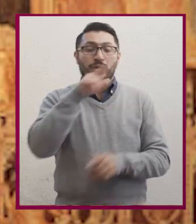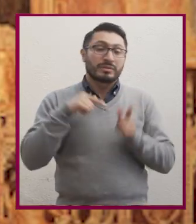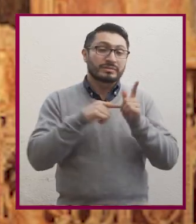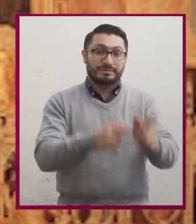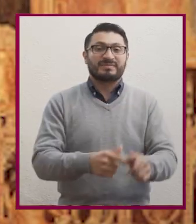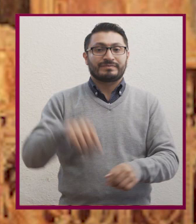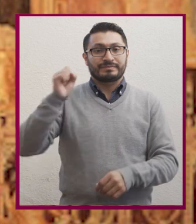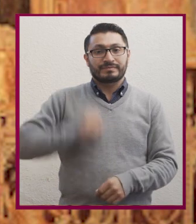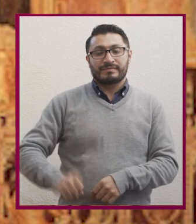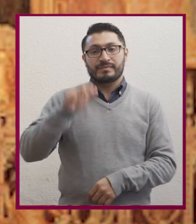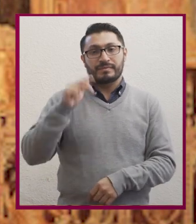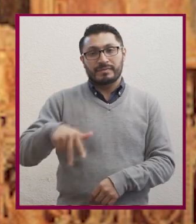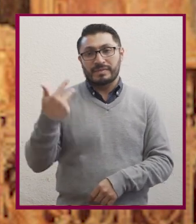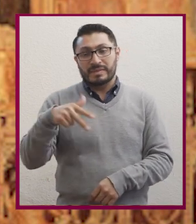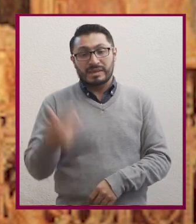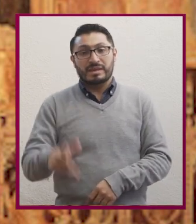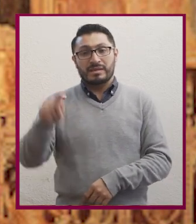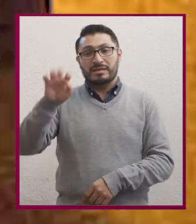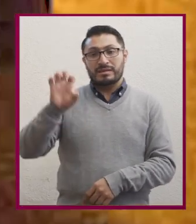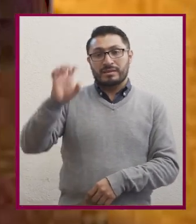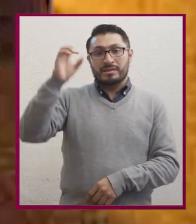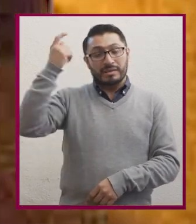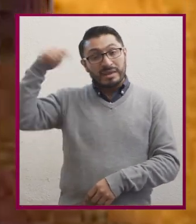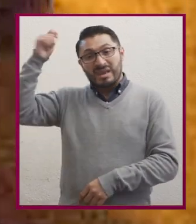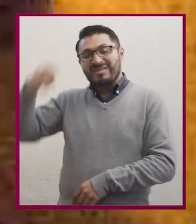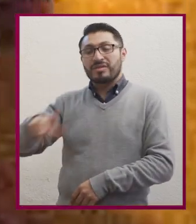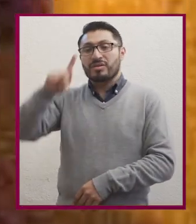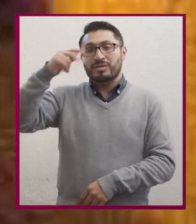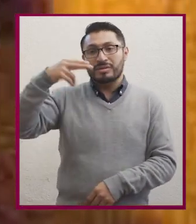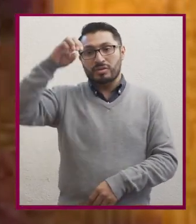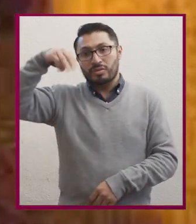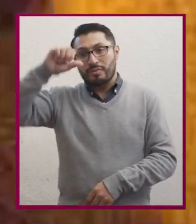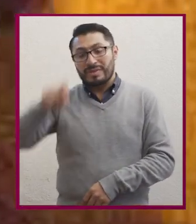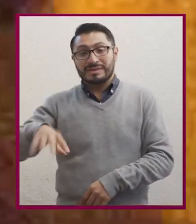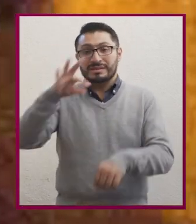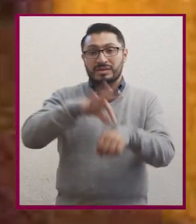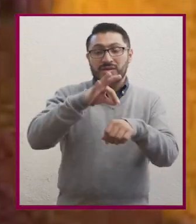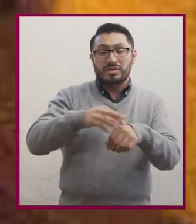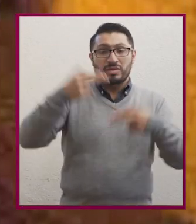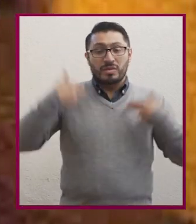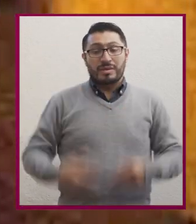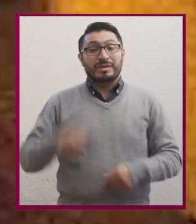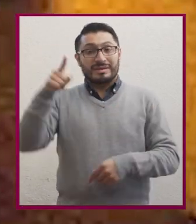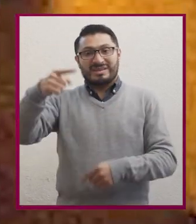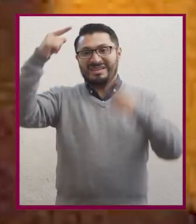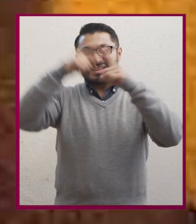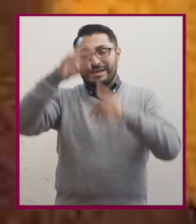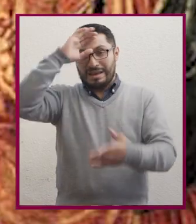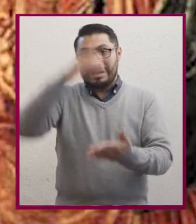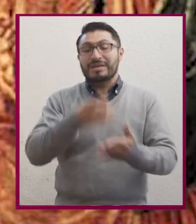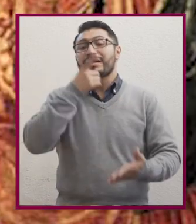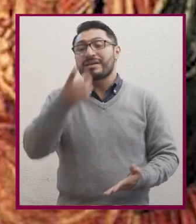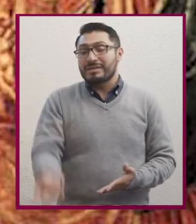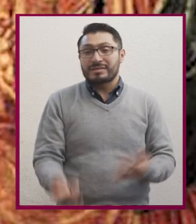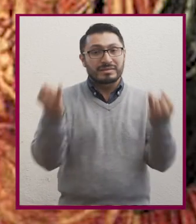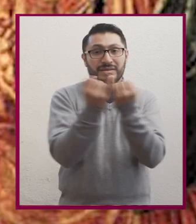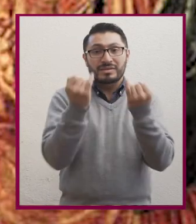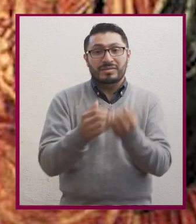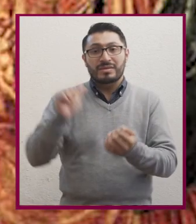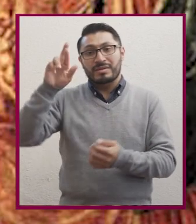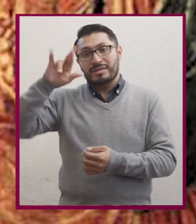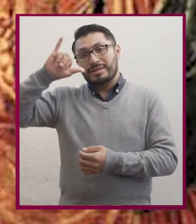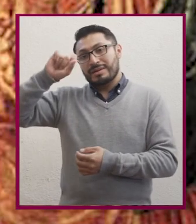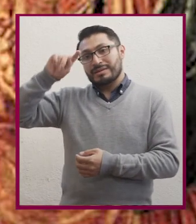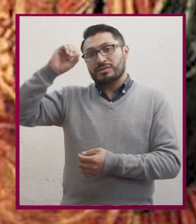el siglo XIII, el teólogo Tomás de Aquino, nombrado doctor de la humanidad por la Iglesia Católica, afirmó, al igual que